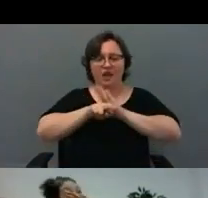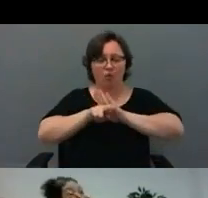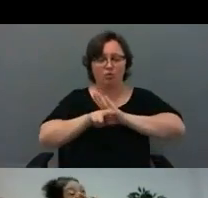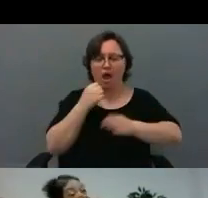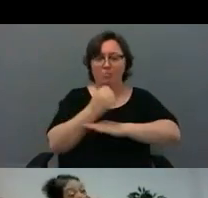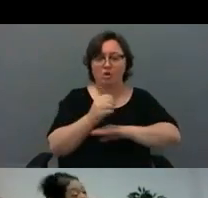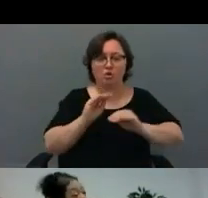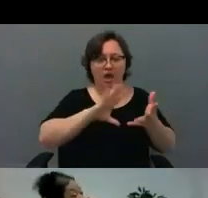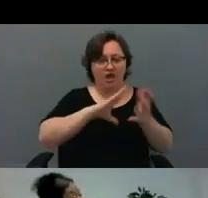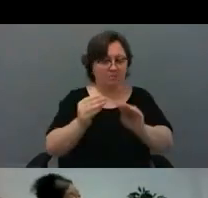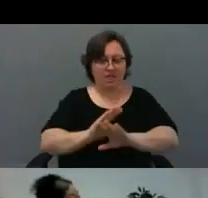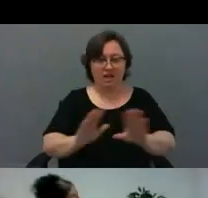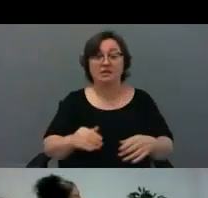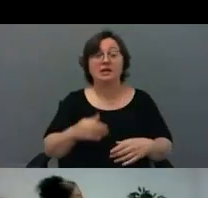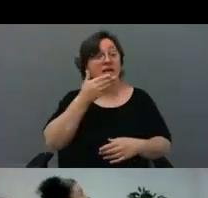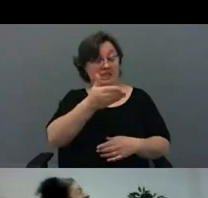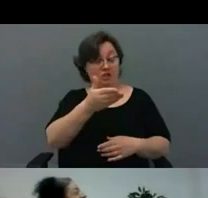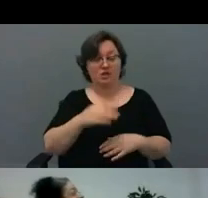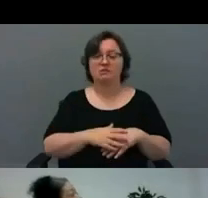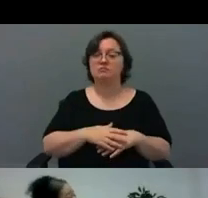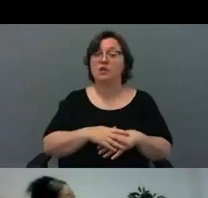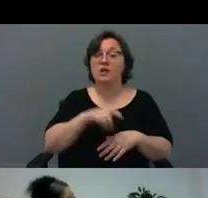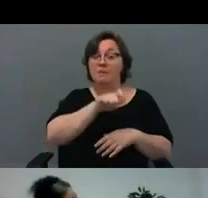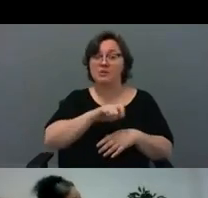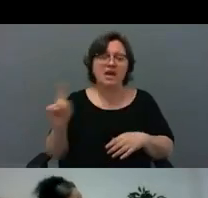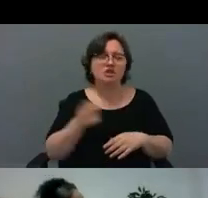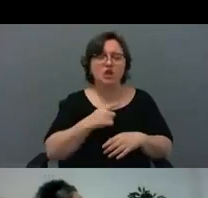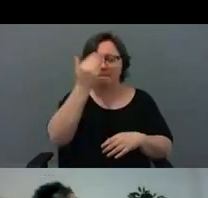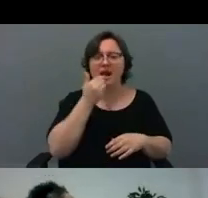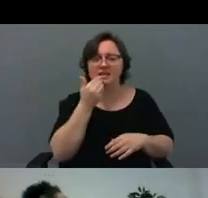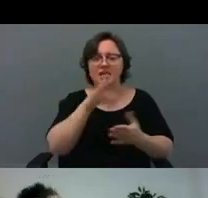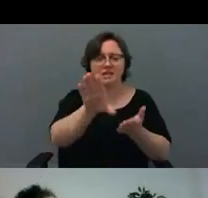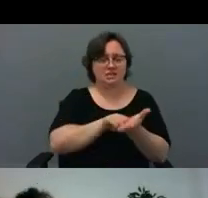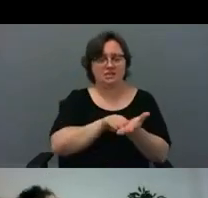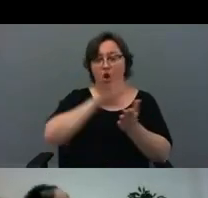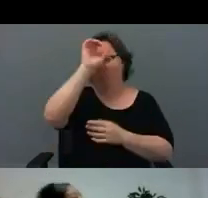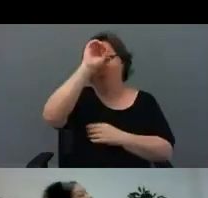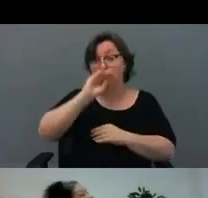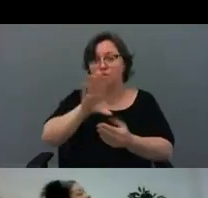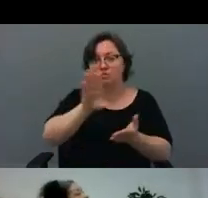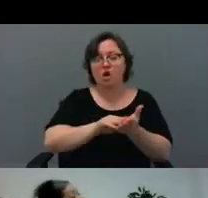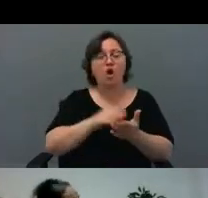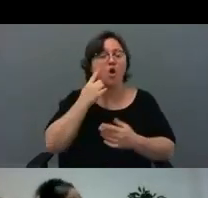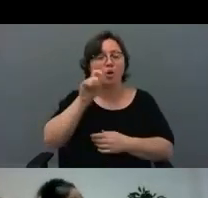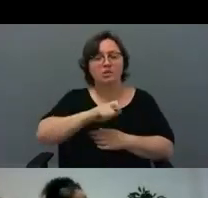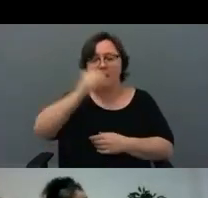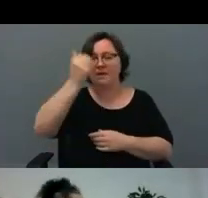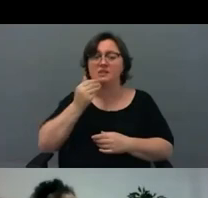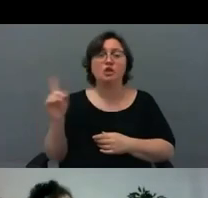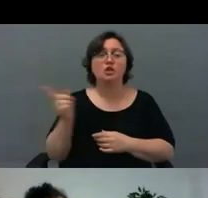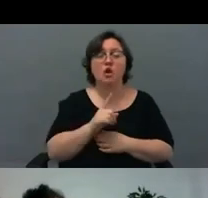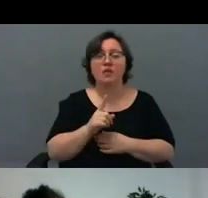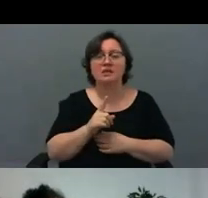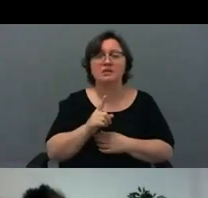que necesita. Eso es. Y entonces hay que tener en cuenta a todas las personas con parálisis cerebral. Hay que tener en cuenta que no todas las personas con parálisis cerebral